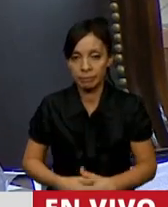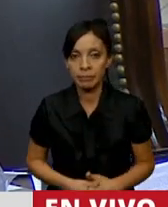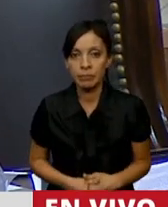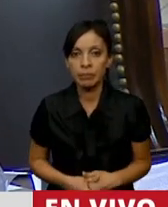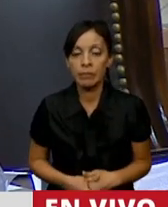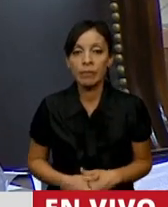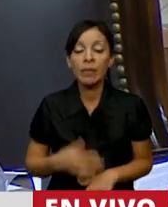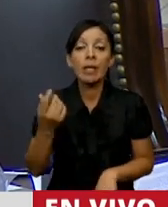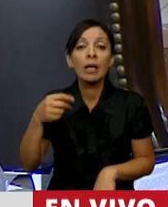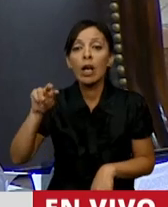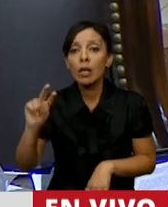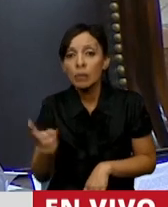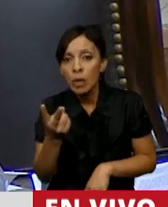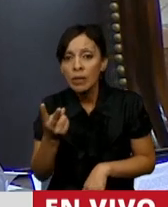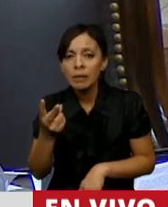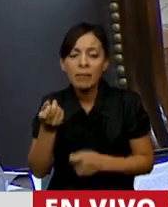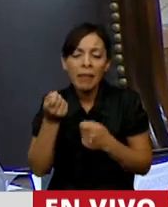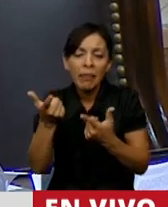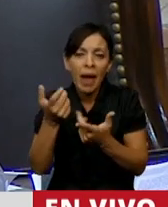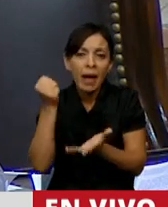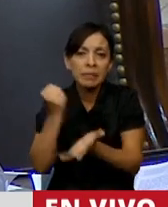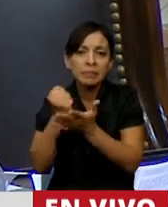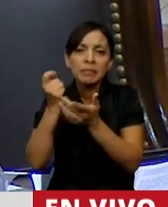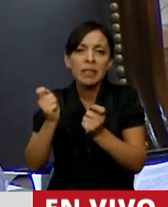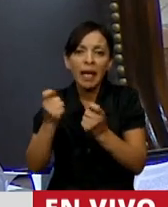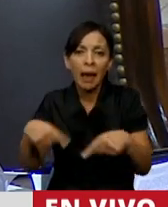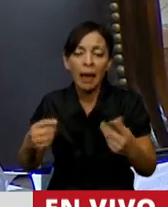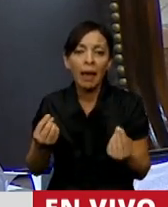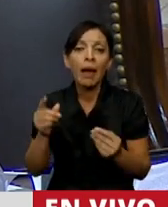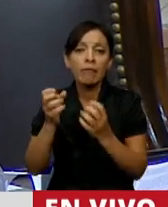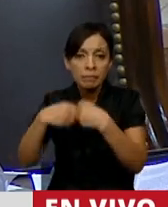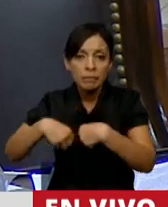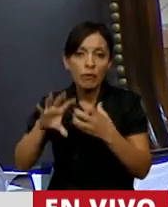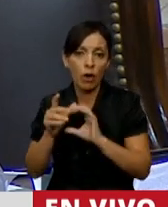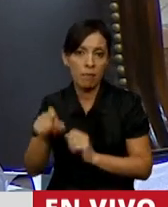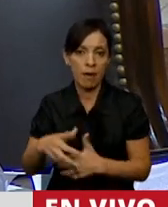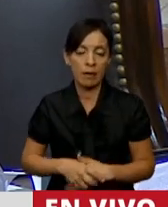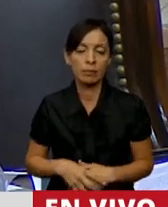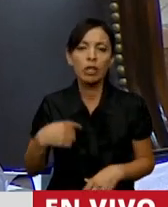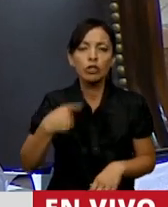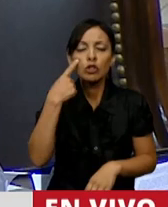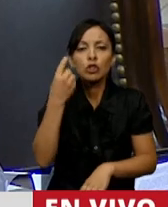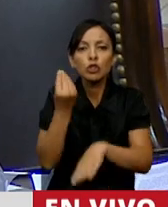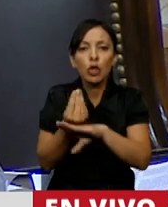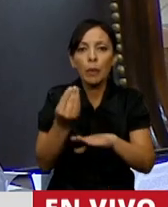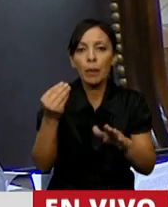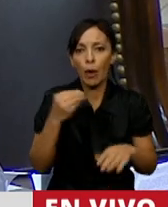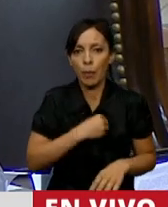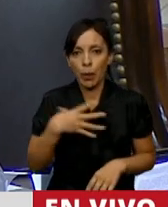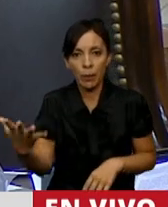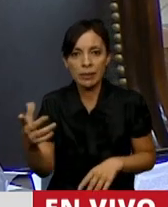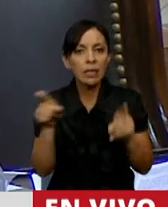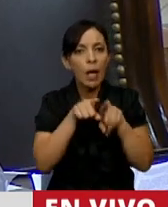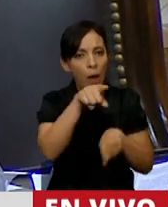Lo que mata, mutila y deja secuelas para toda la vida es la clandestinidad. Yo soy del conurbano, señor presidente, igual